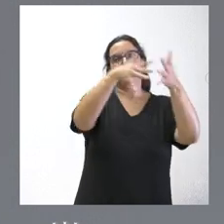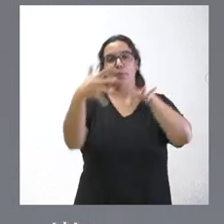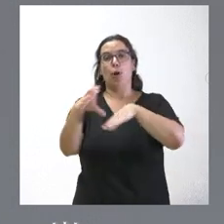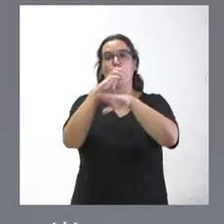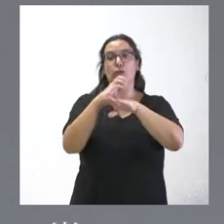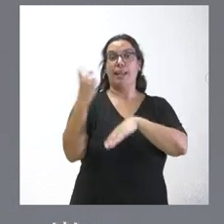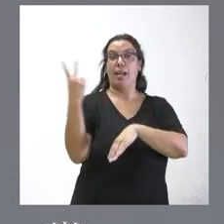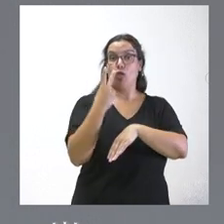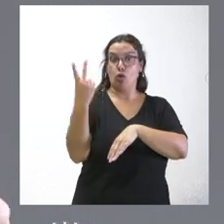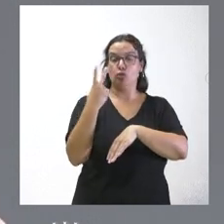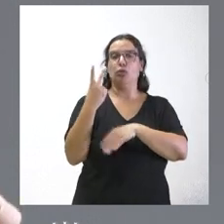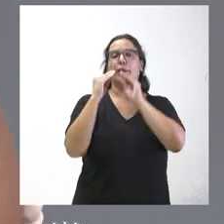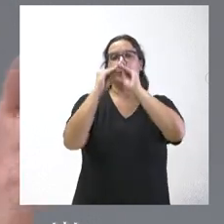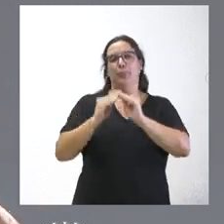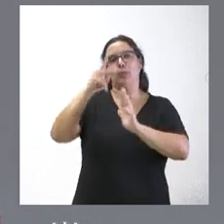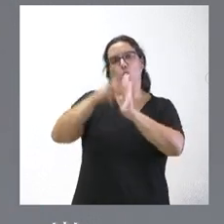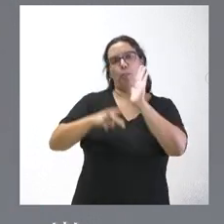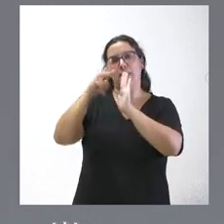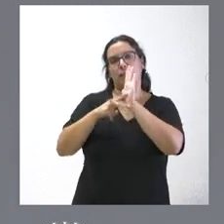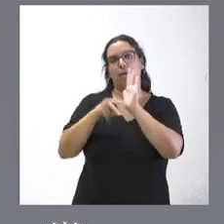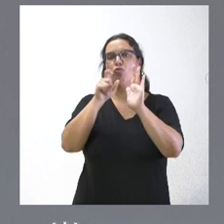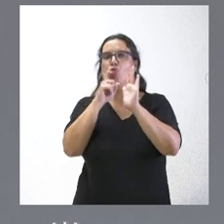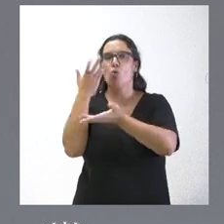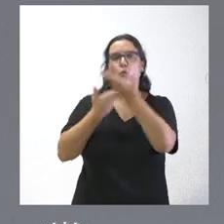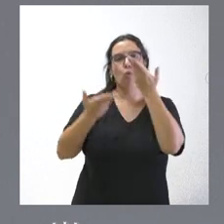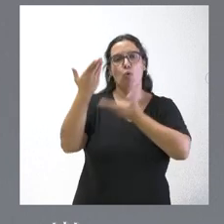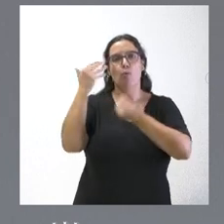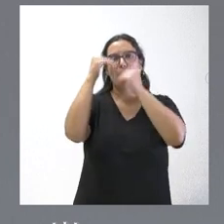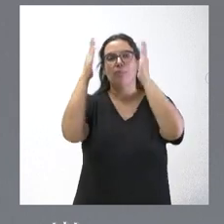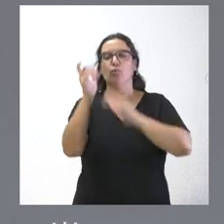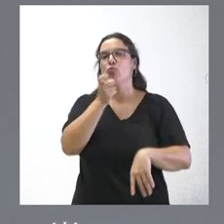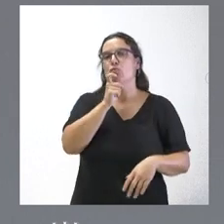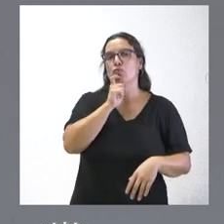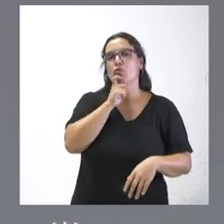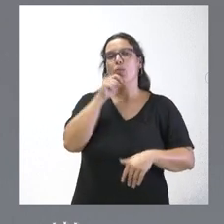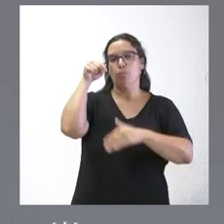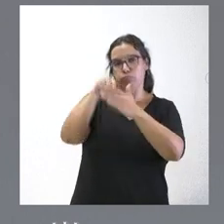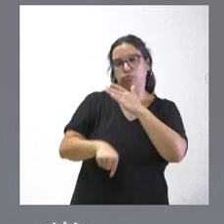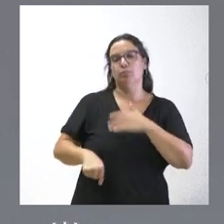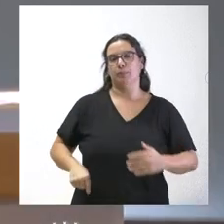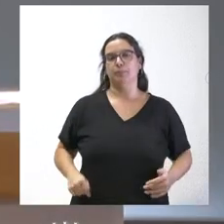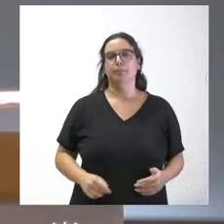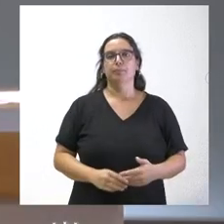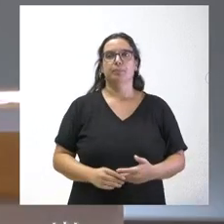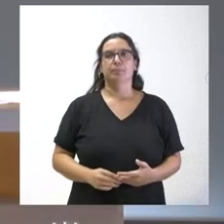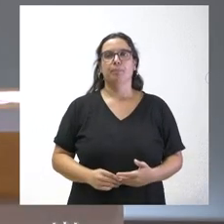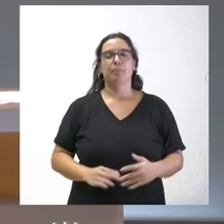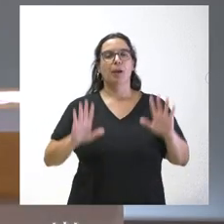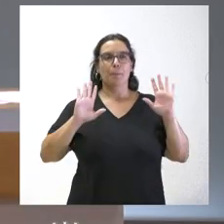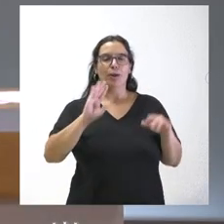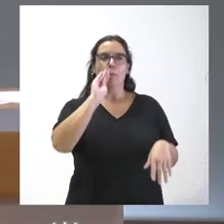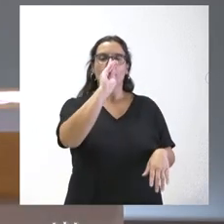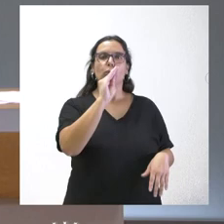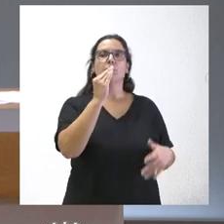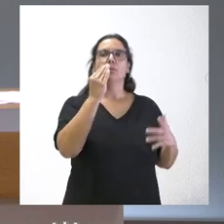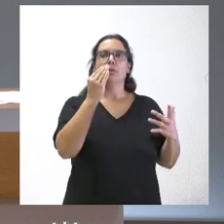dos consejerías esa normativa que regule la atención en los centros residenciales pero pero hay algo en concreto